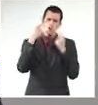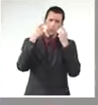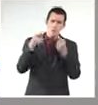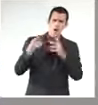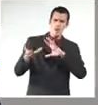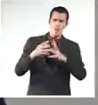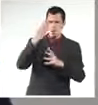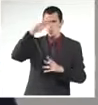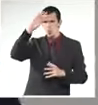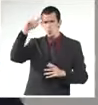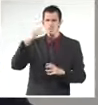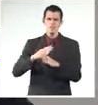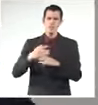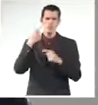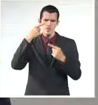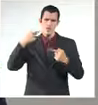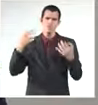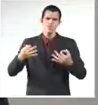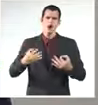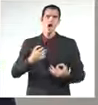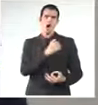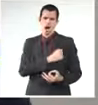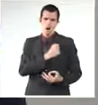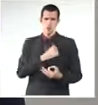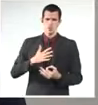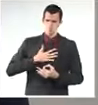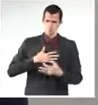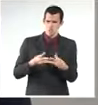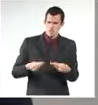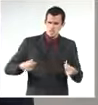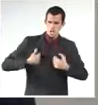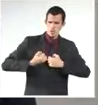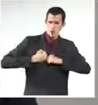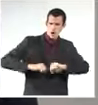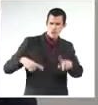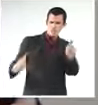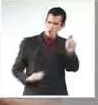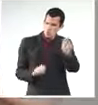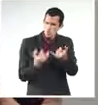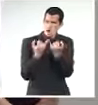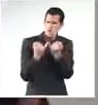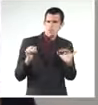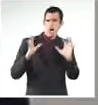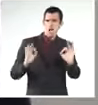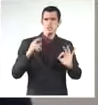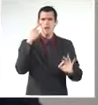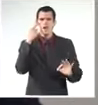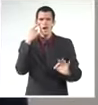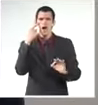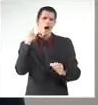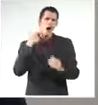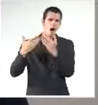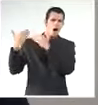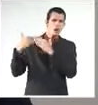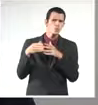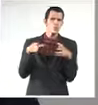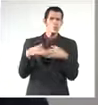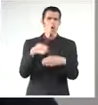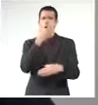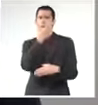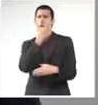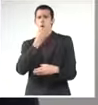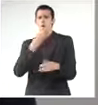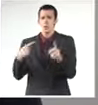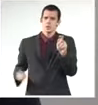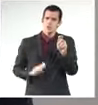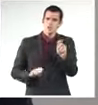patrio, representa la entrega de una juventud ardorosa por una sociedad justa, por